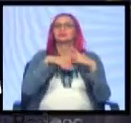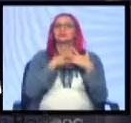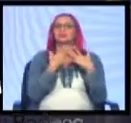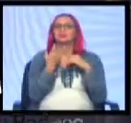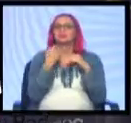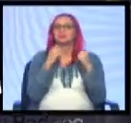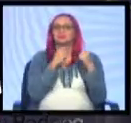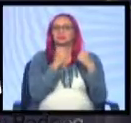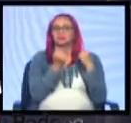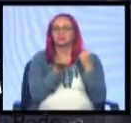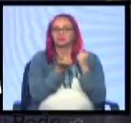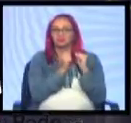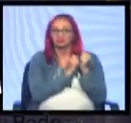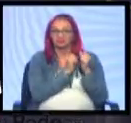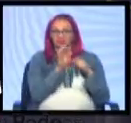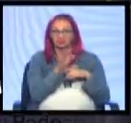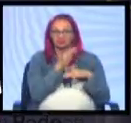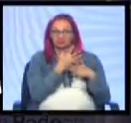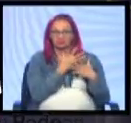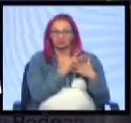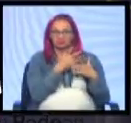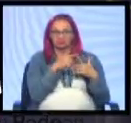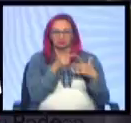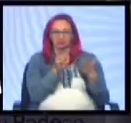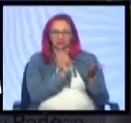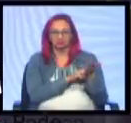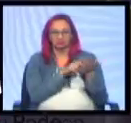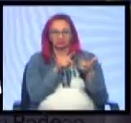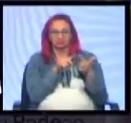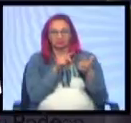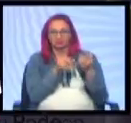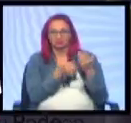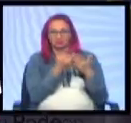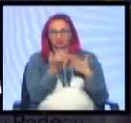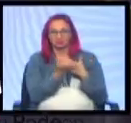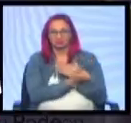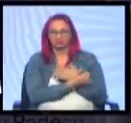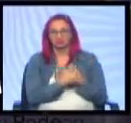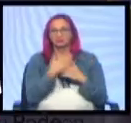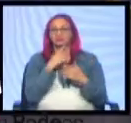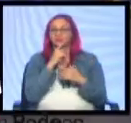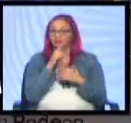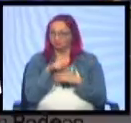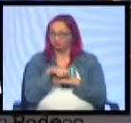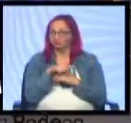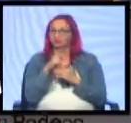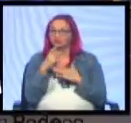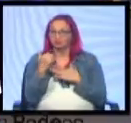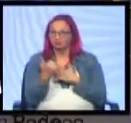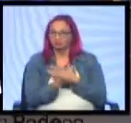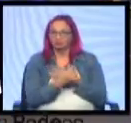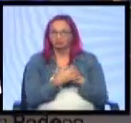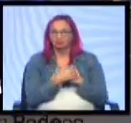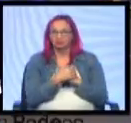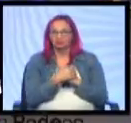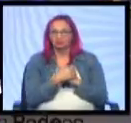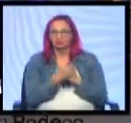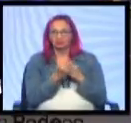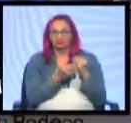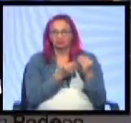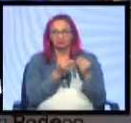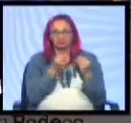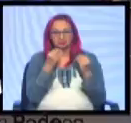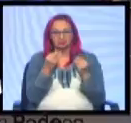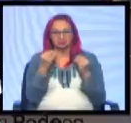y a cambiar las penas de cárcel, las multas, este nuevo proyecto? Sí, efectivamente, este proyecto es producto de